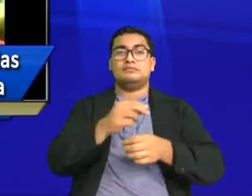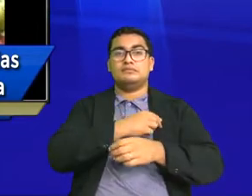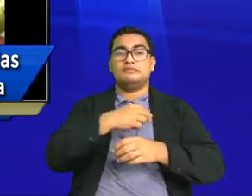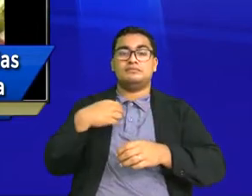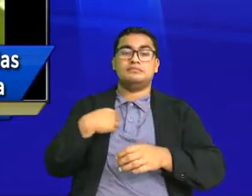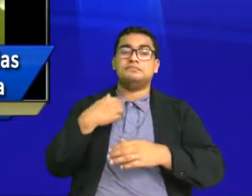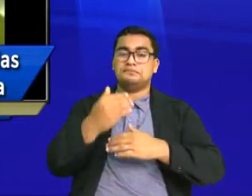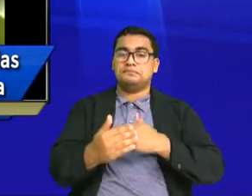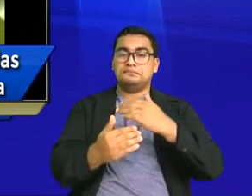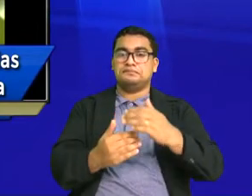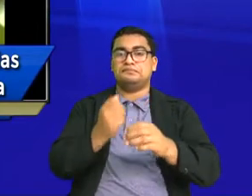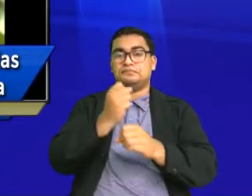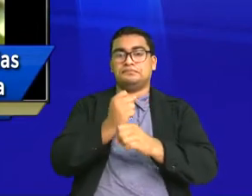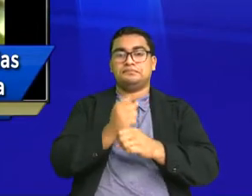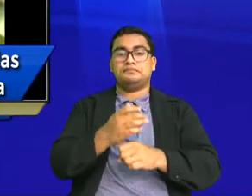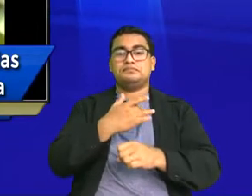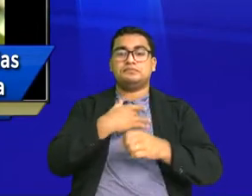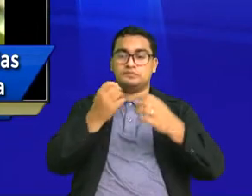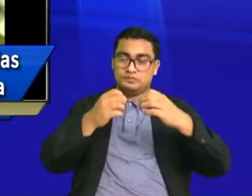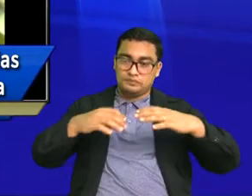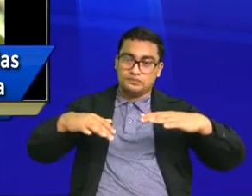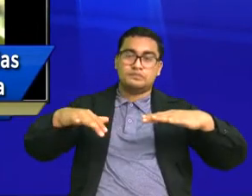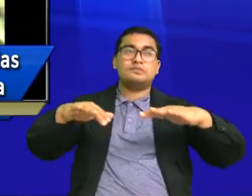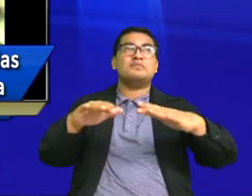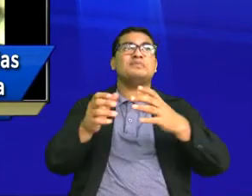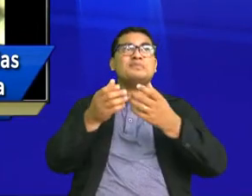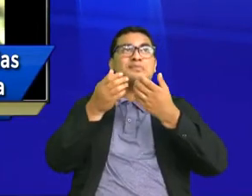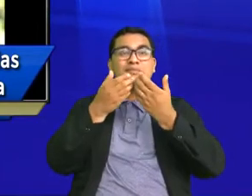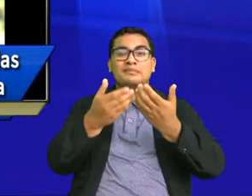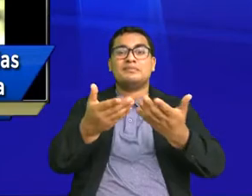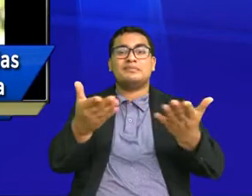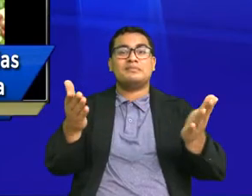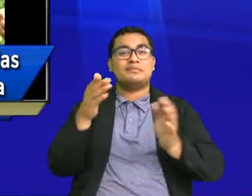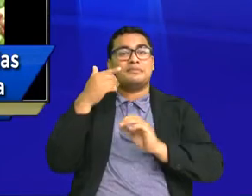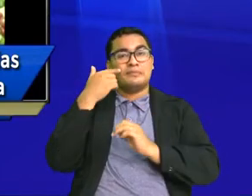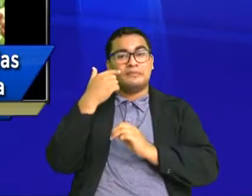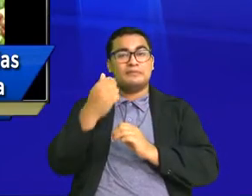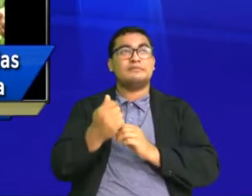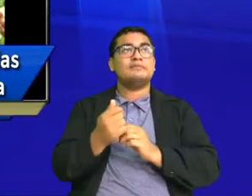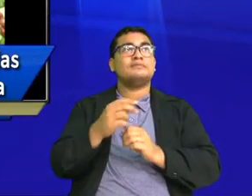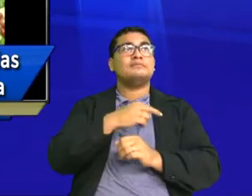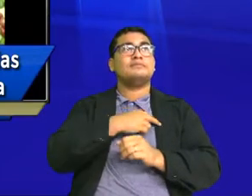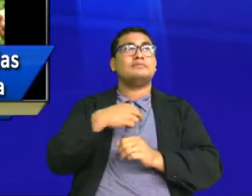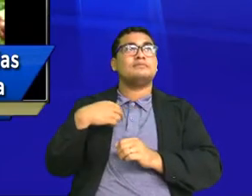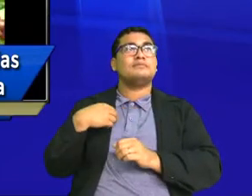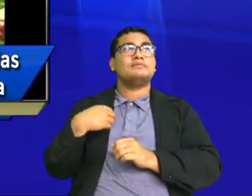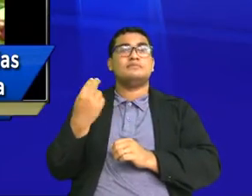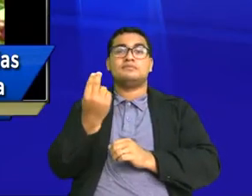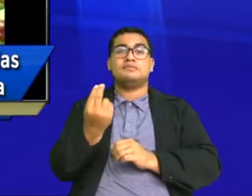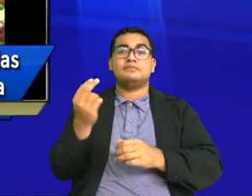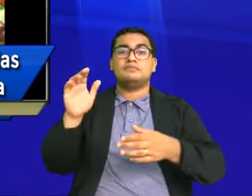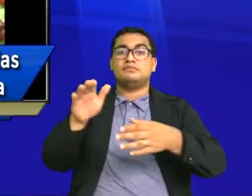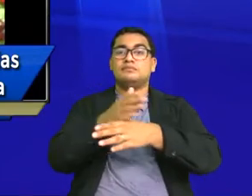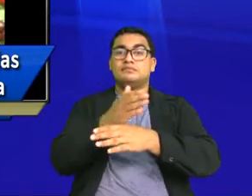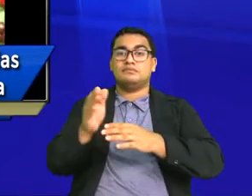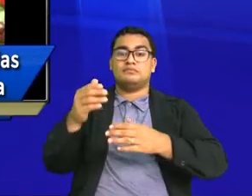necesitamos masificar y darla a conocer es ahí donde nosotros hacemos uso de algunas tecnologías que